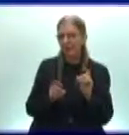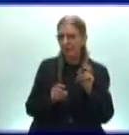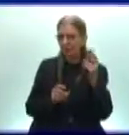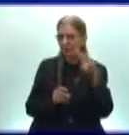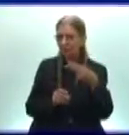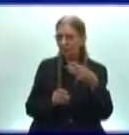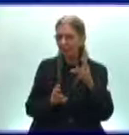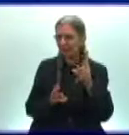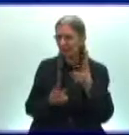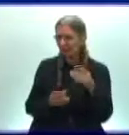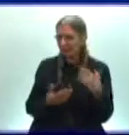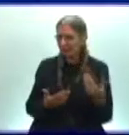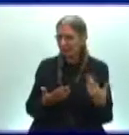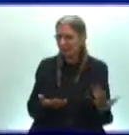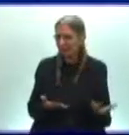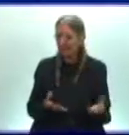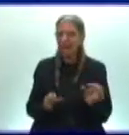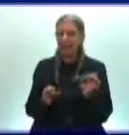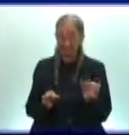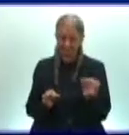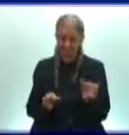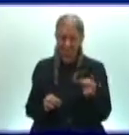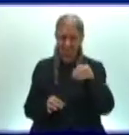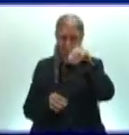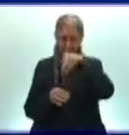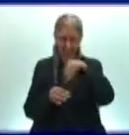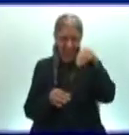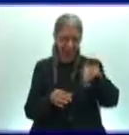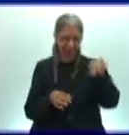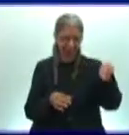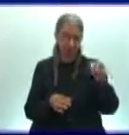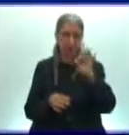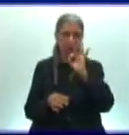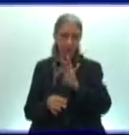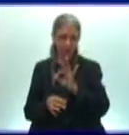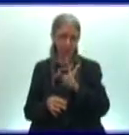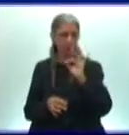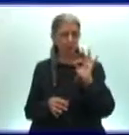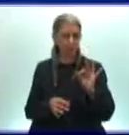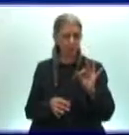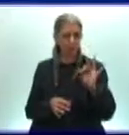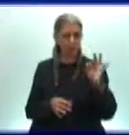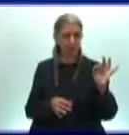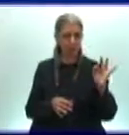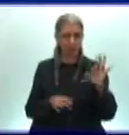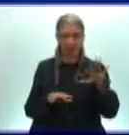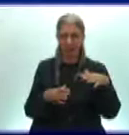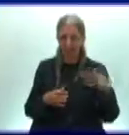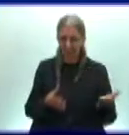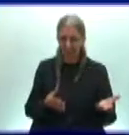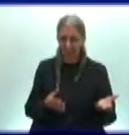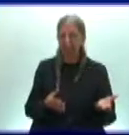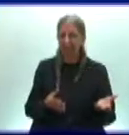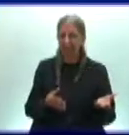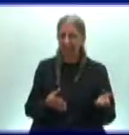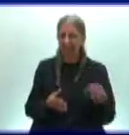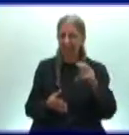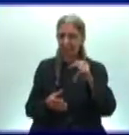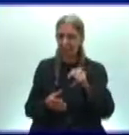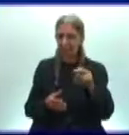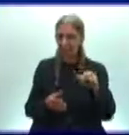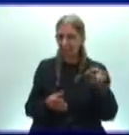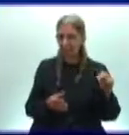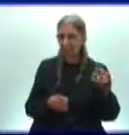protones. Todos tienen en sus núcleos 8 protones. Difieren, por supuesto, de la cantidad de